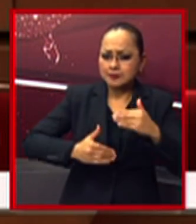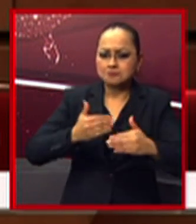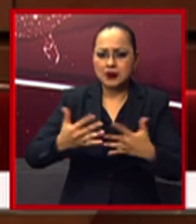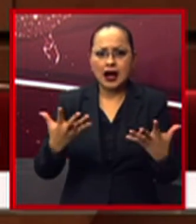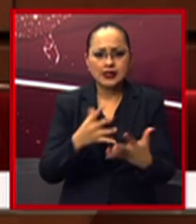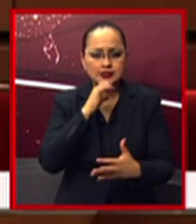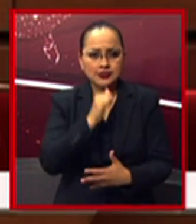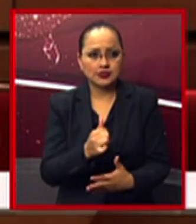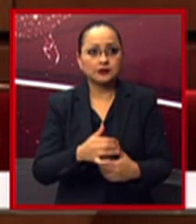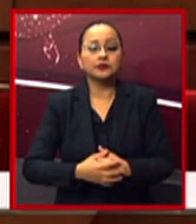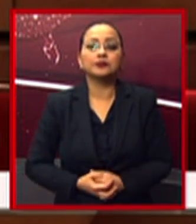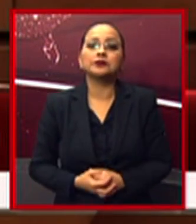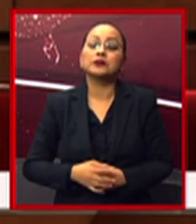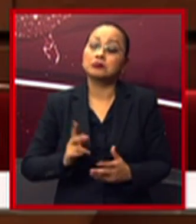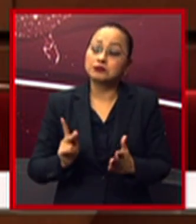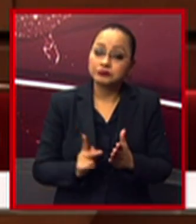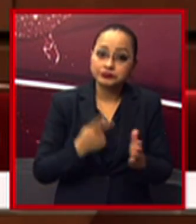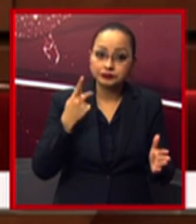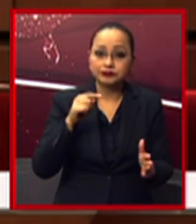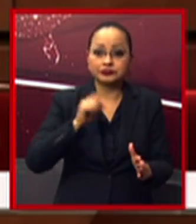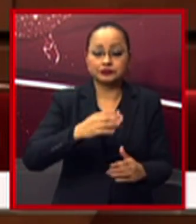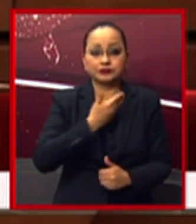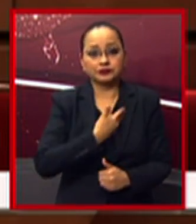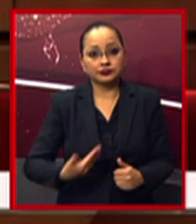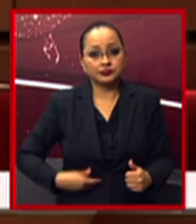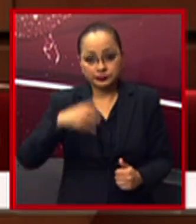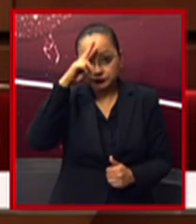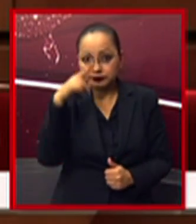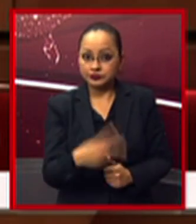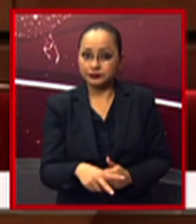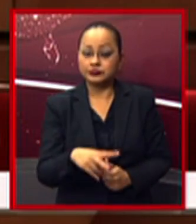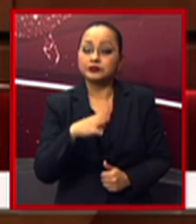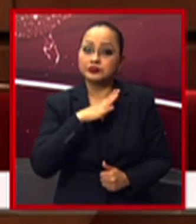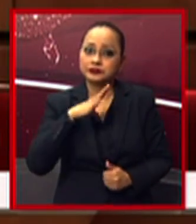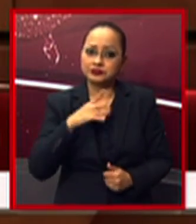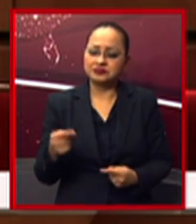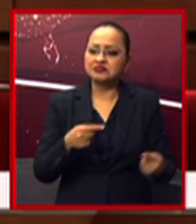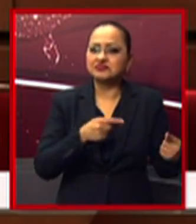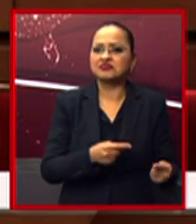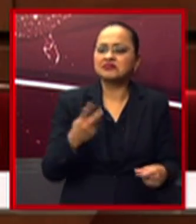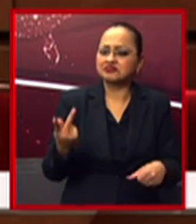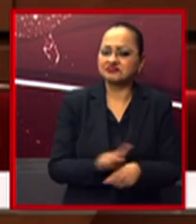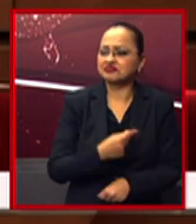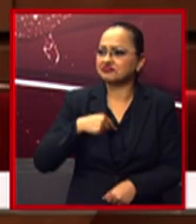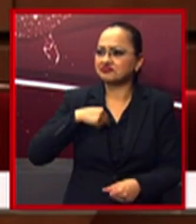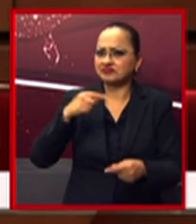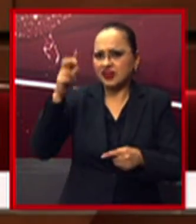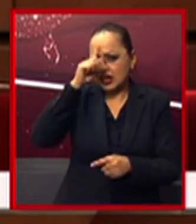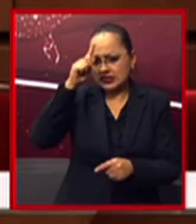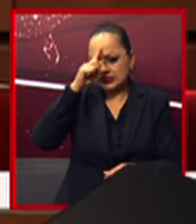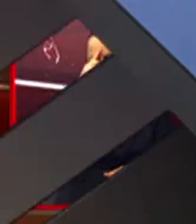efectivas. Nuevamente, el Ejecutivo Federal desafía las recomendaciones.